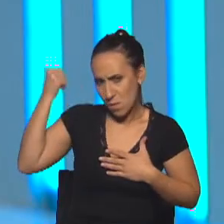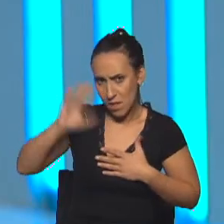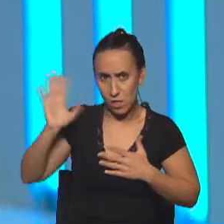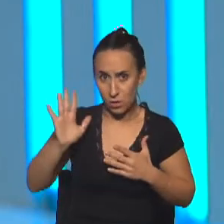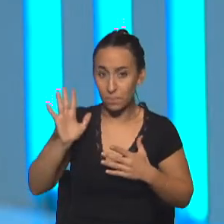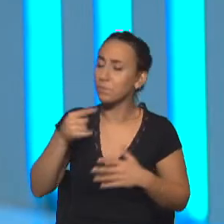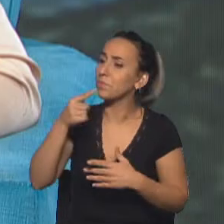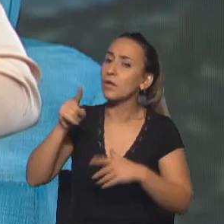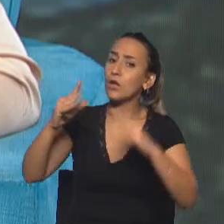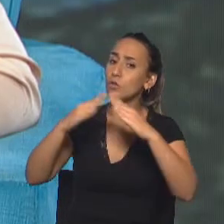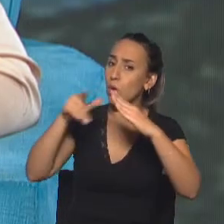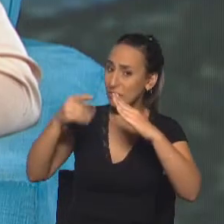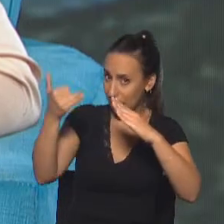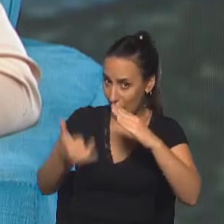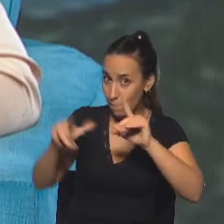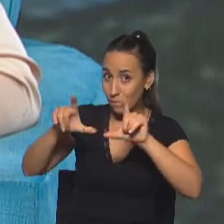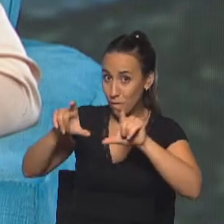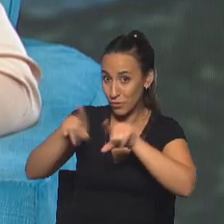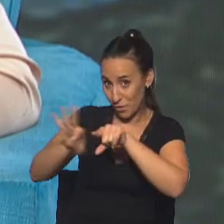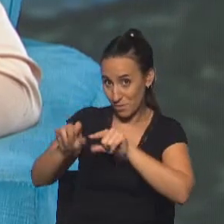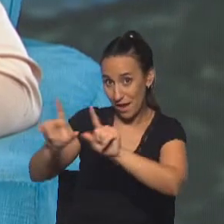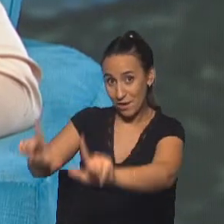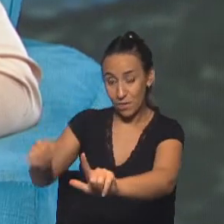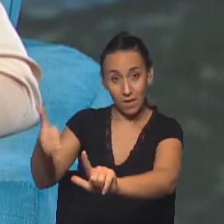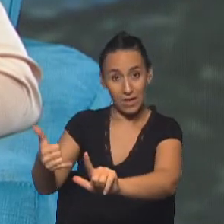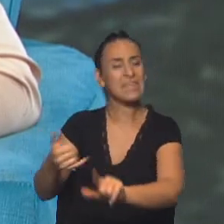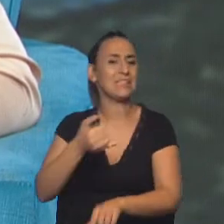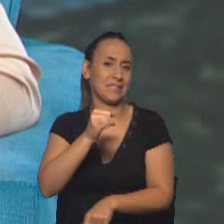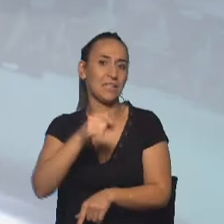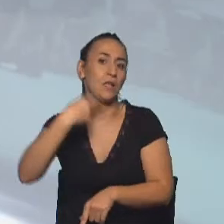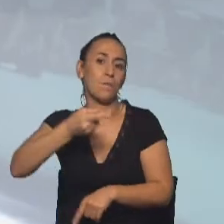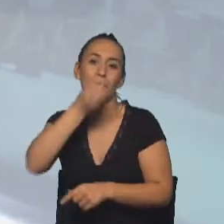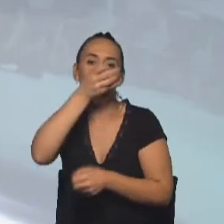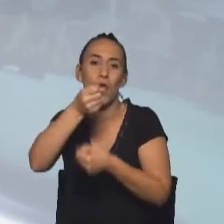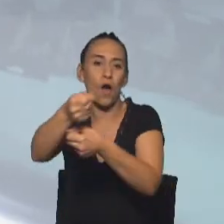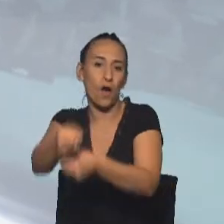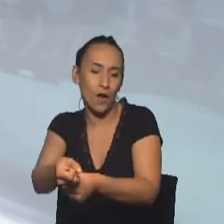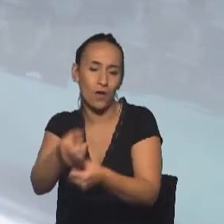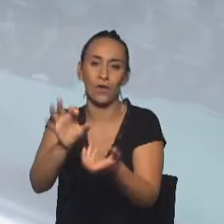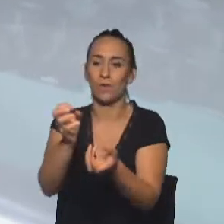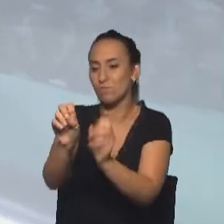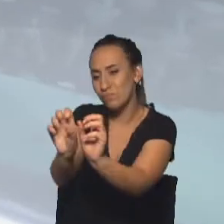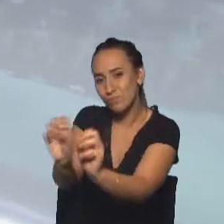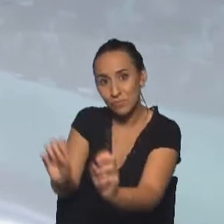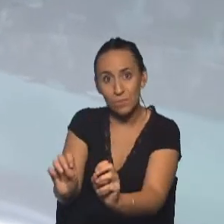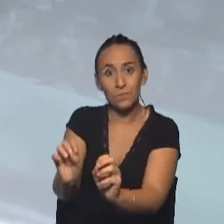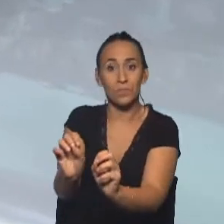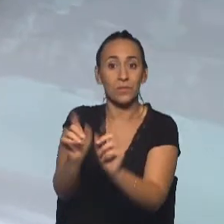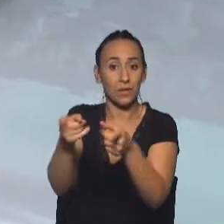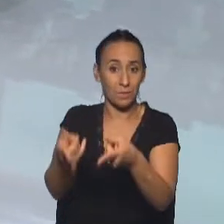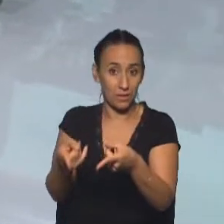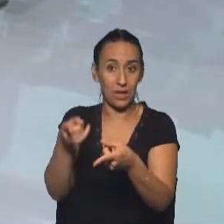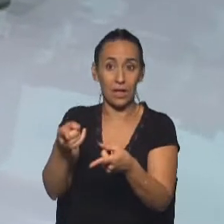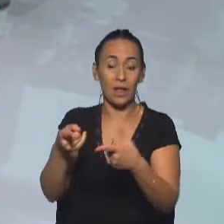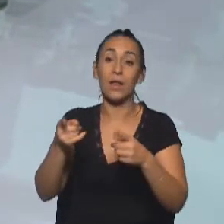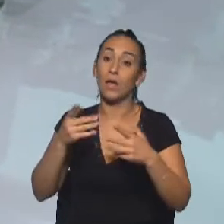de tu hermano? Hay una foto del hermano donde se le pone flores, Claro. donde están parte de